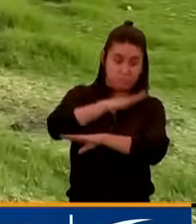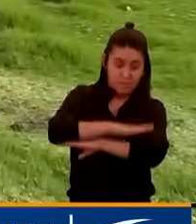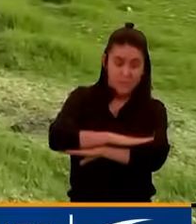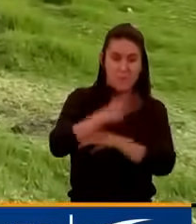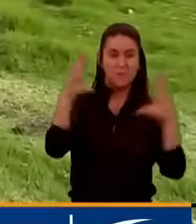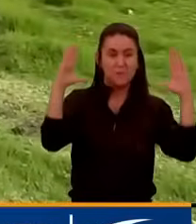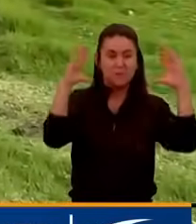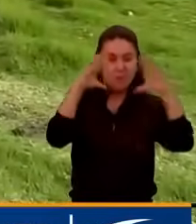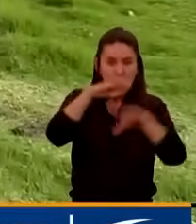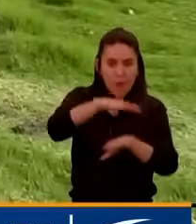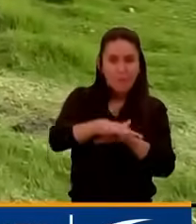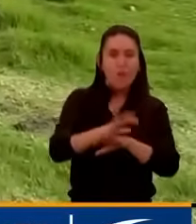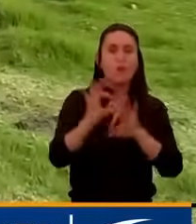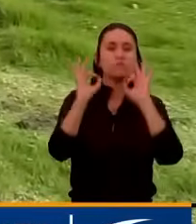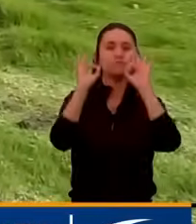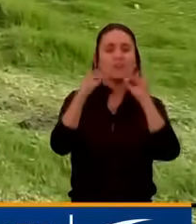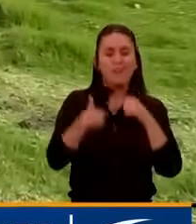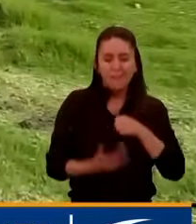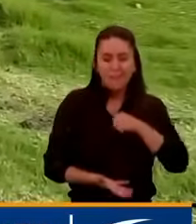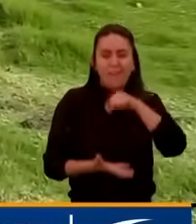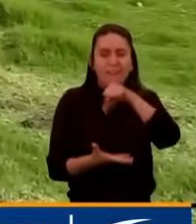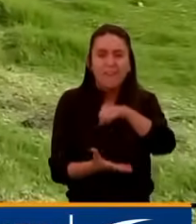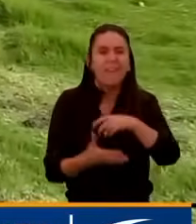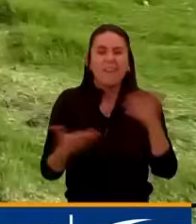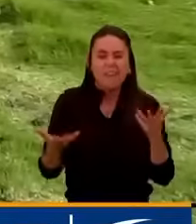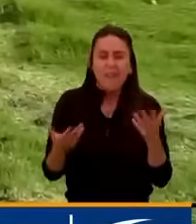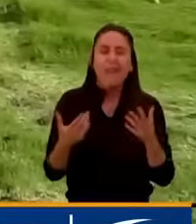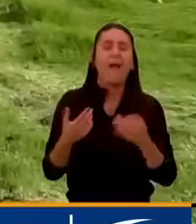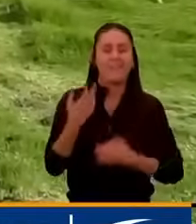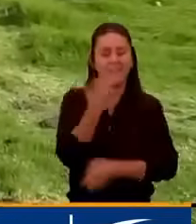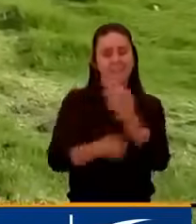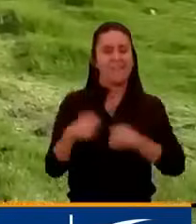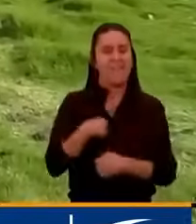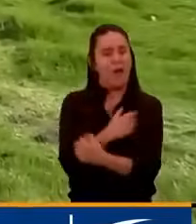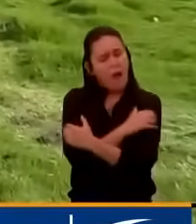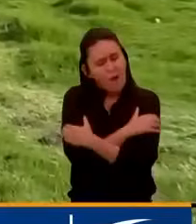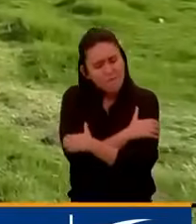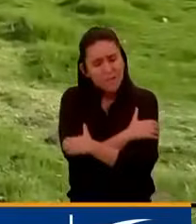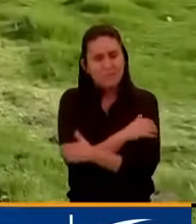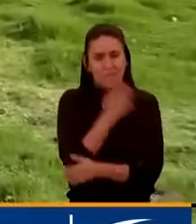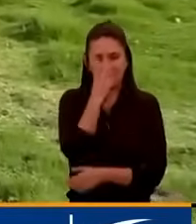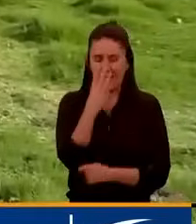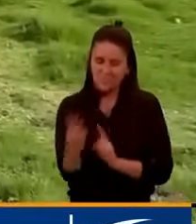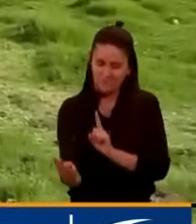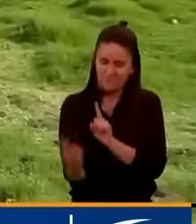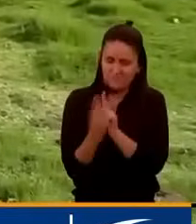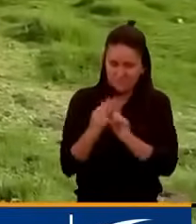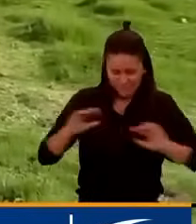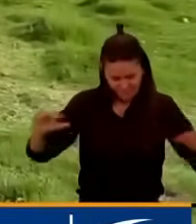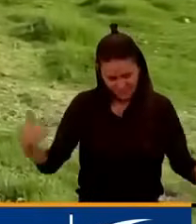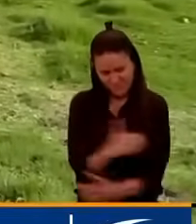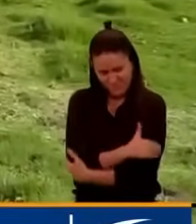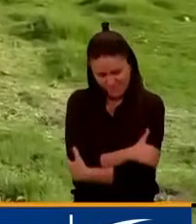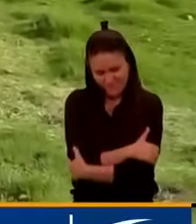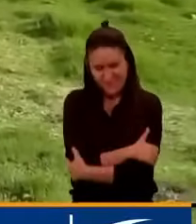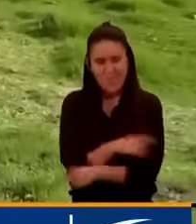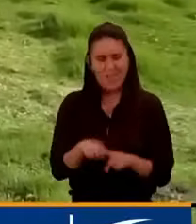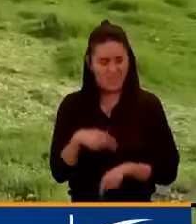y emotiva recompensa. El abrazo en el que se funde con sus tres guerreros para recargar el alma y seguir.